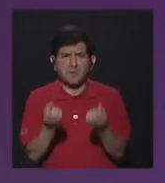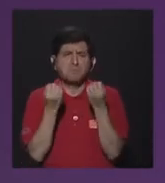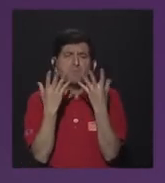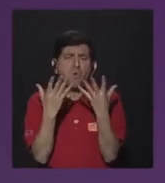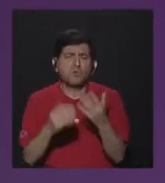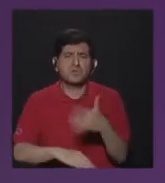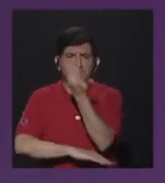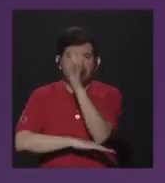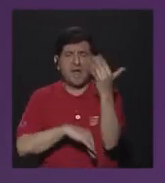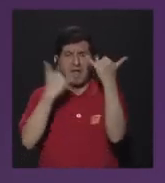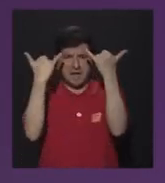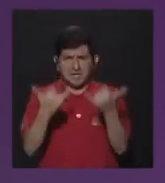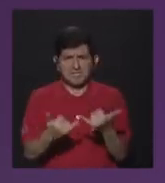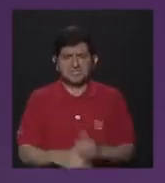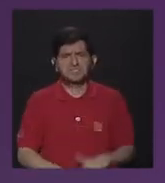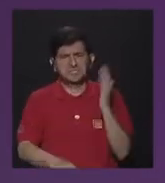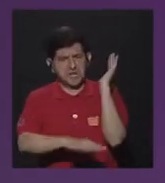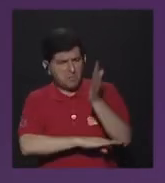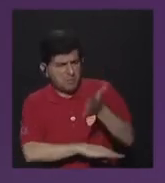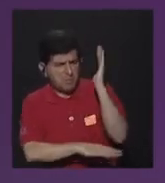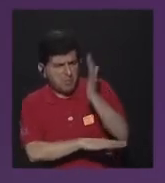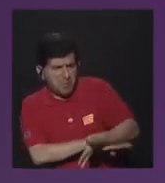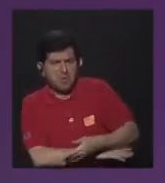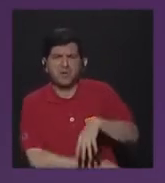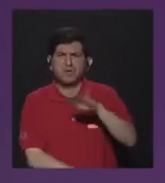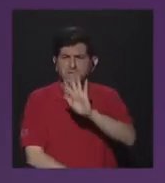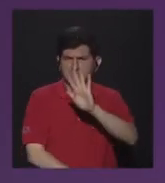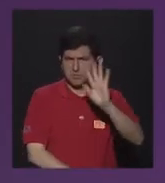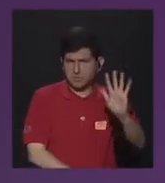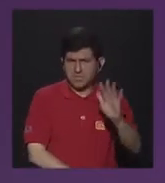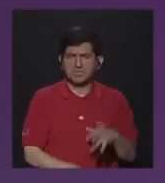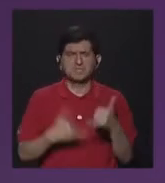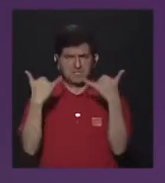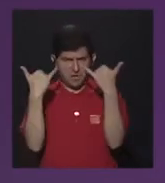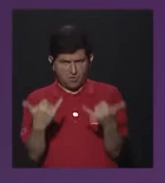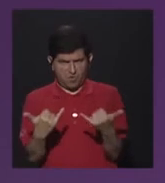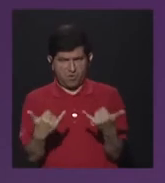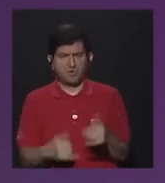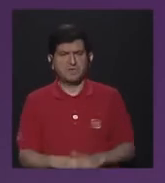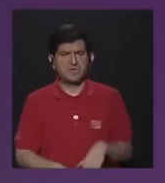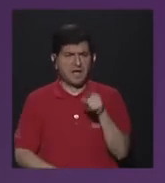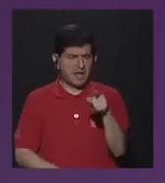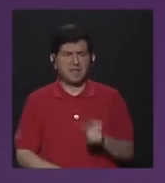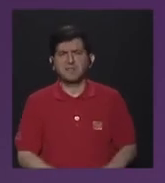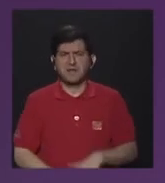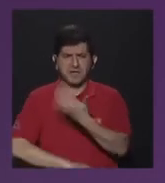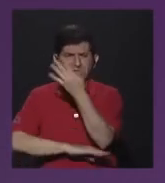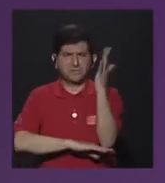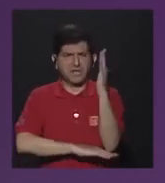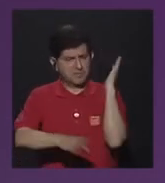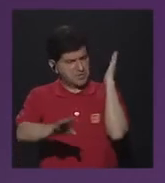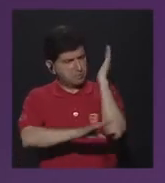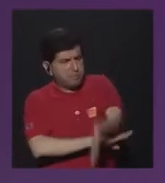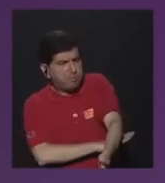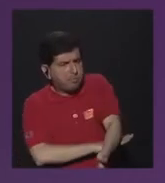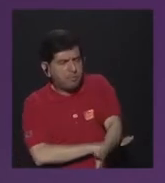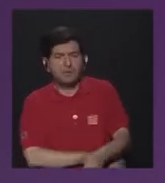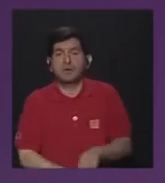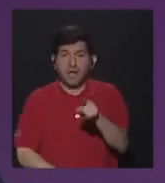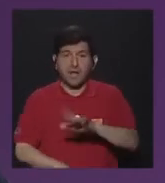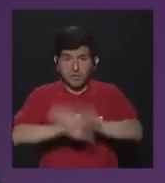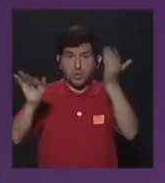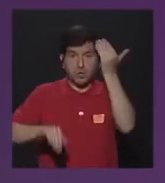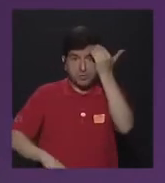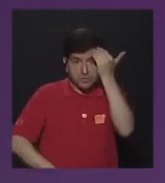estos árboles ya fueron sacrificados 55 si no me equivoco de los árboles ya fueron ya fueron cortados entonces eso eso debe quedar muy